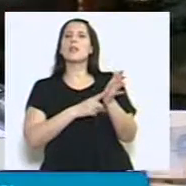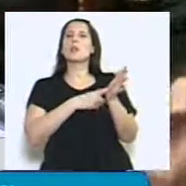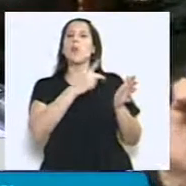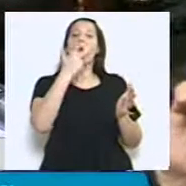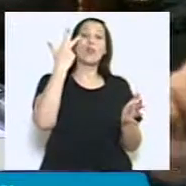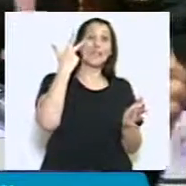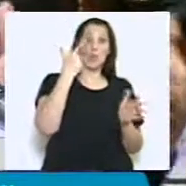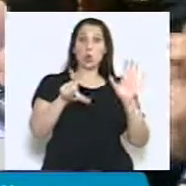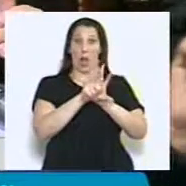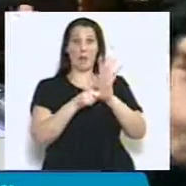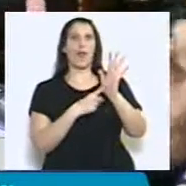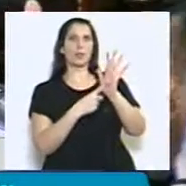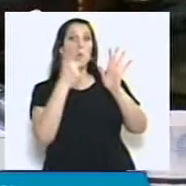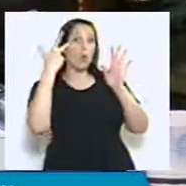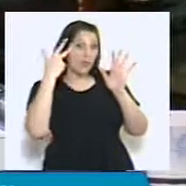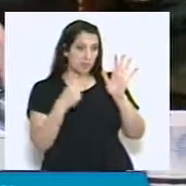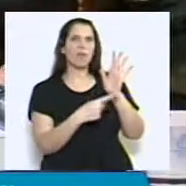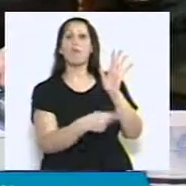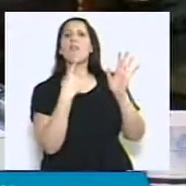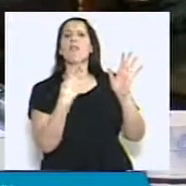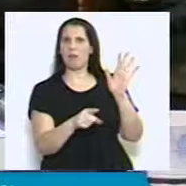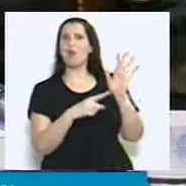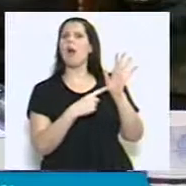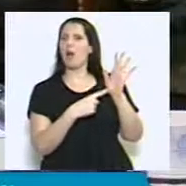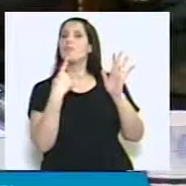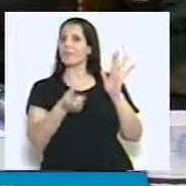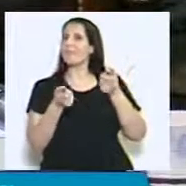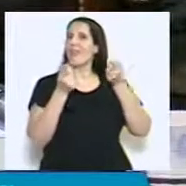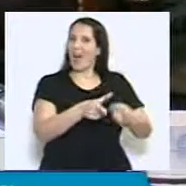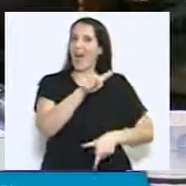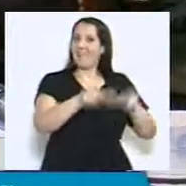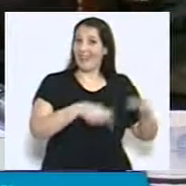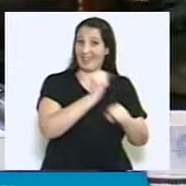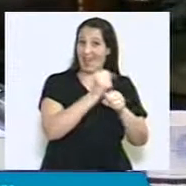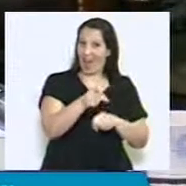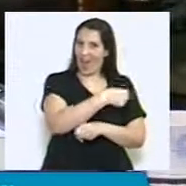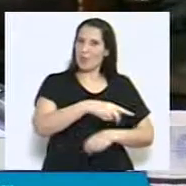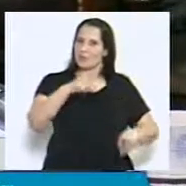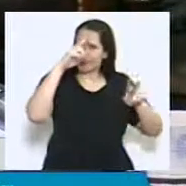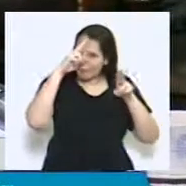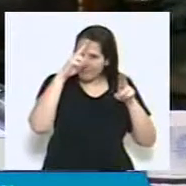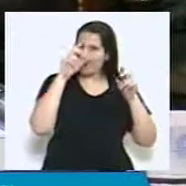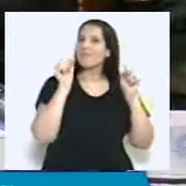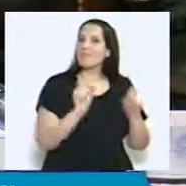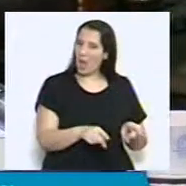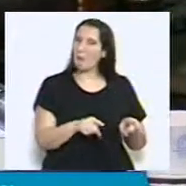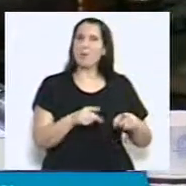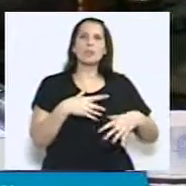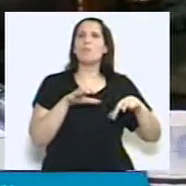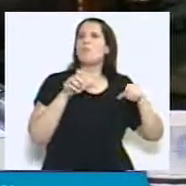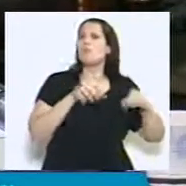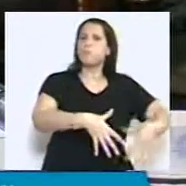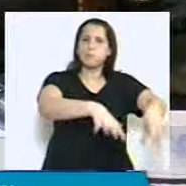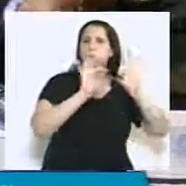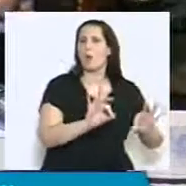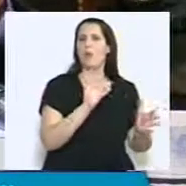de la ley. El artículo 18 de la ley le consagra a estos trabajadores el respeto también absoluto de los derechos que